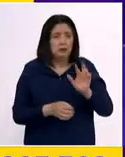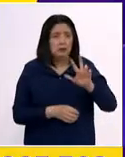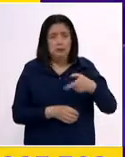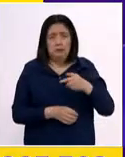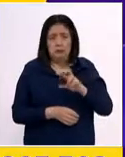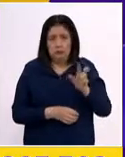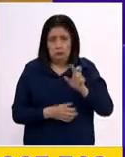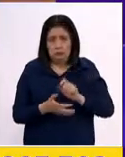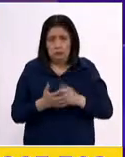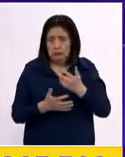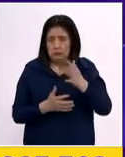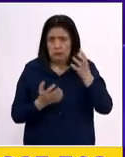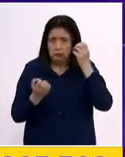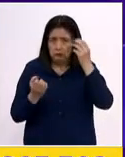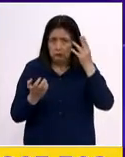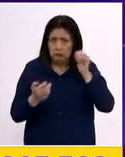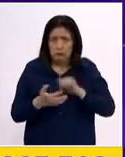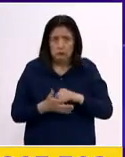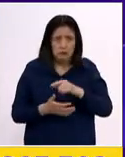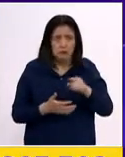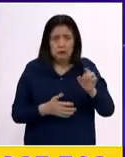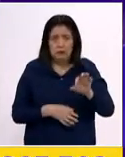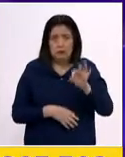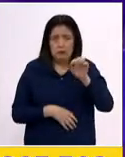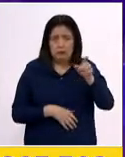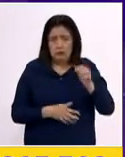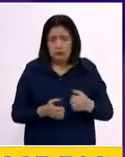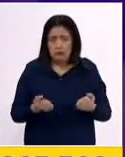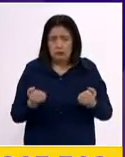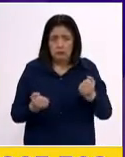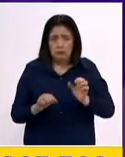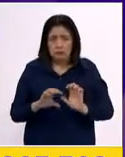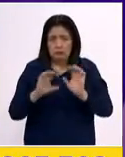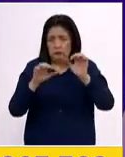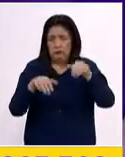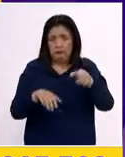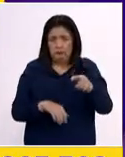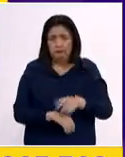de $3,000 para cualquier información que dé con el paradero de esta maquinaria.